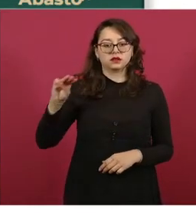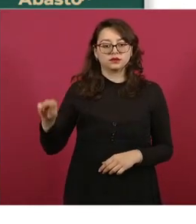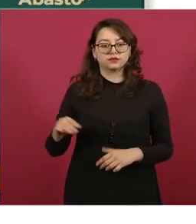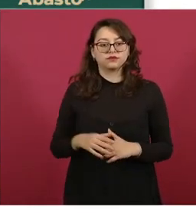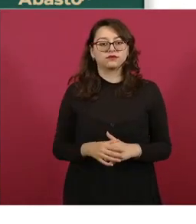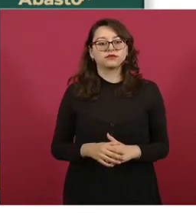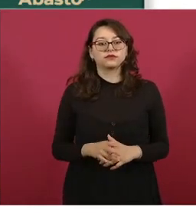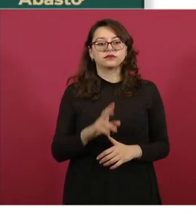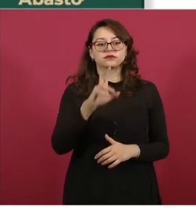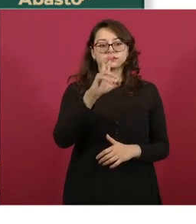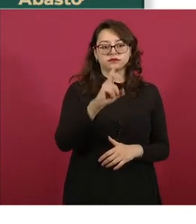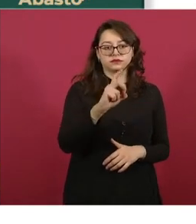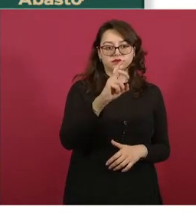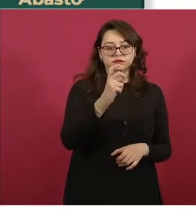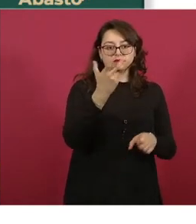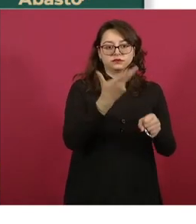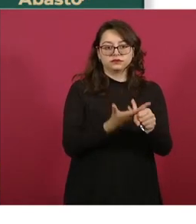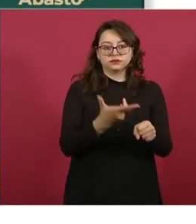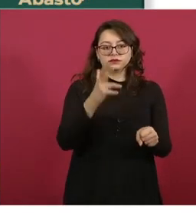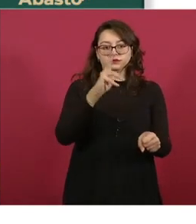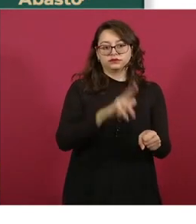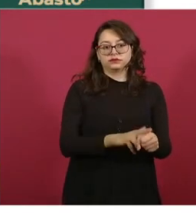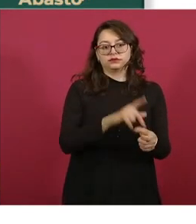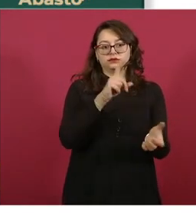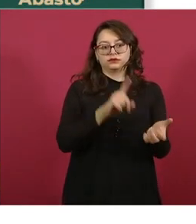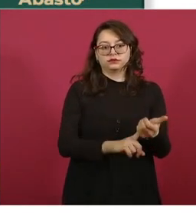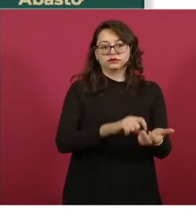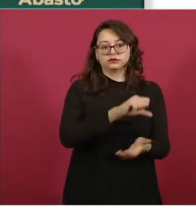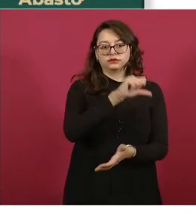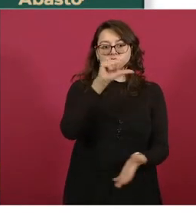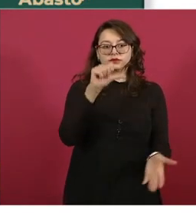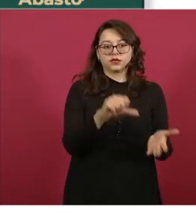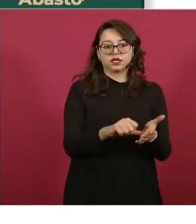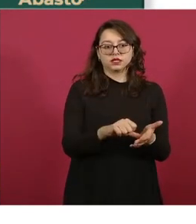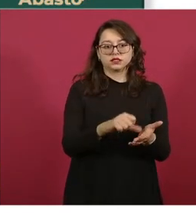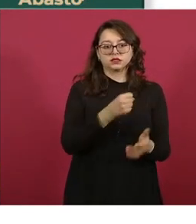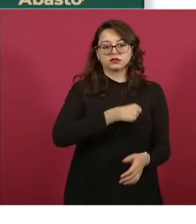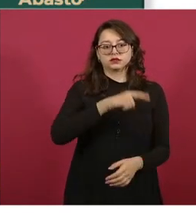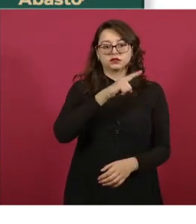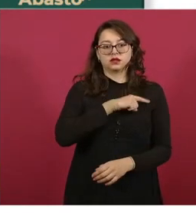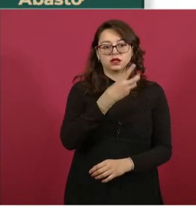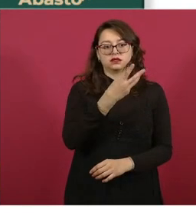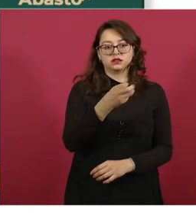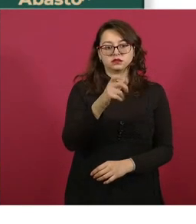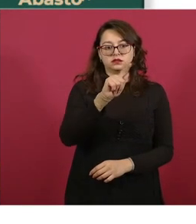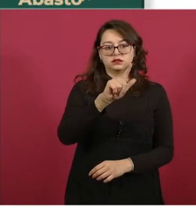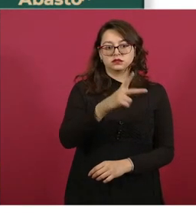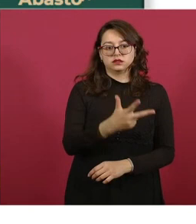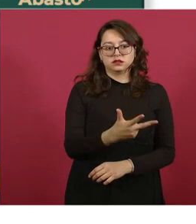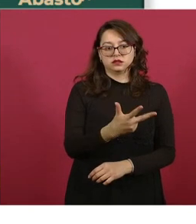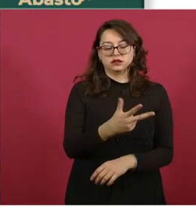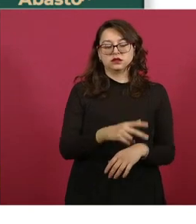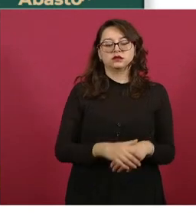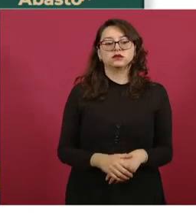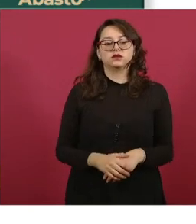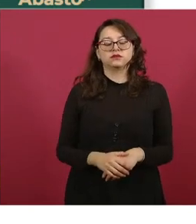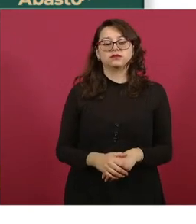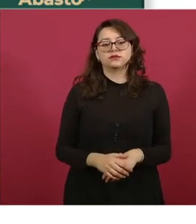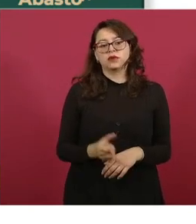en 30 de 36 hospitales y en 378 de 830 centros de salud.